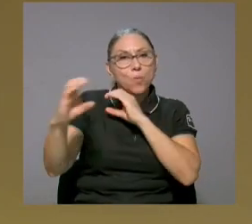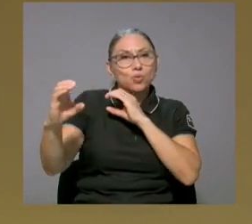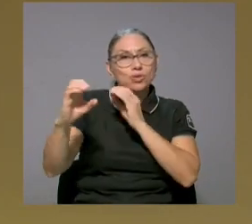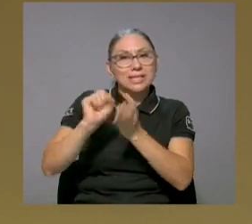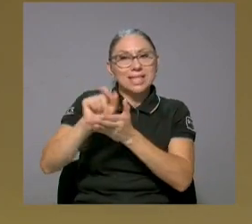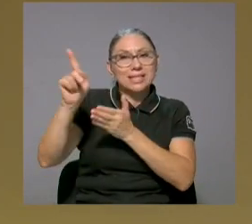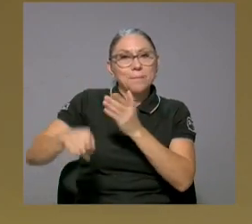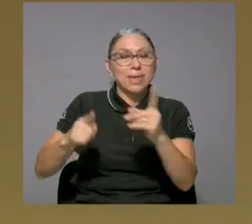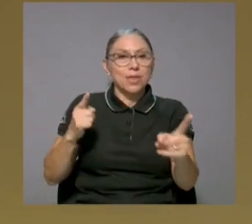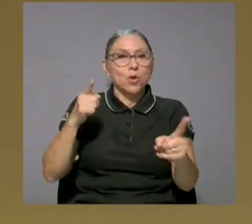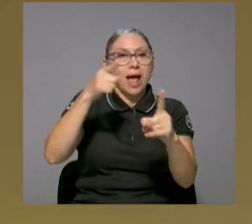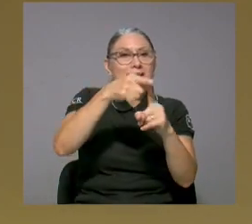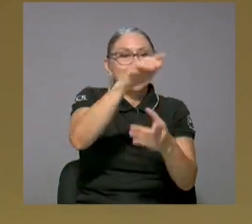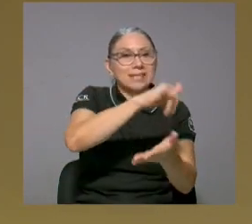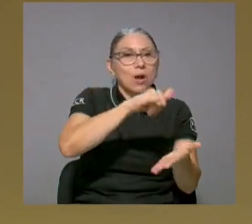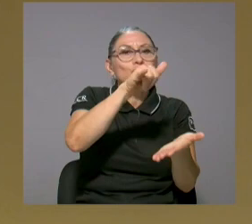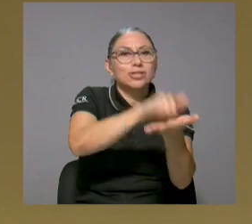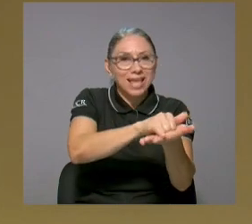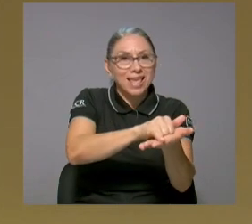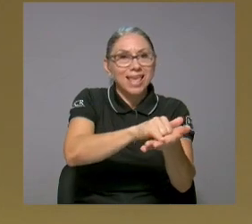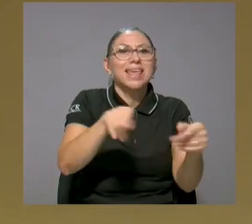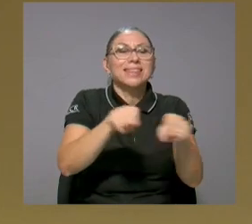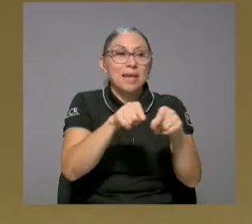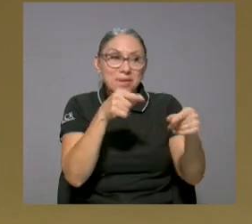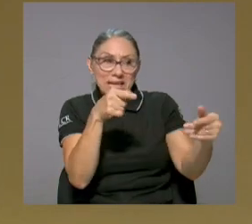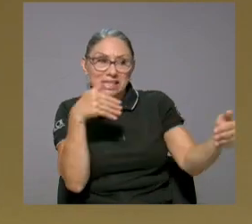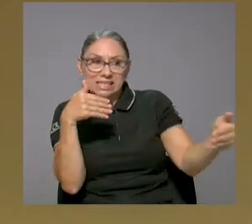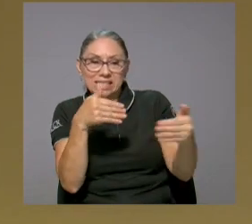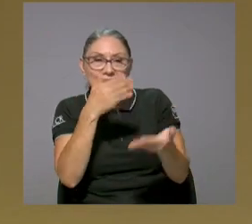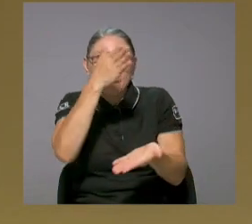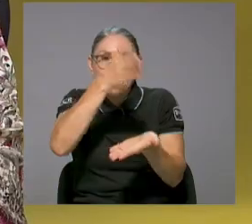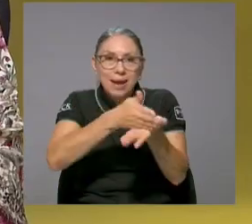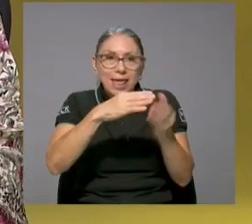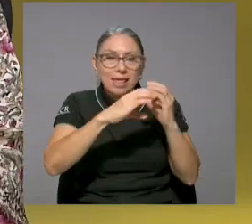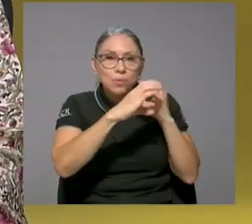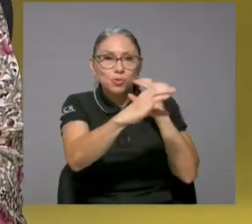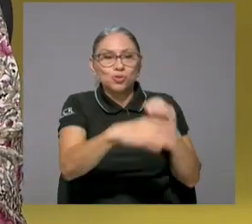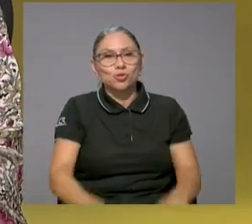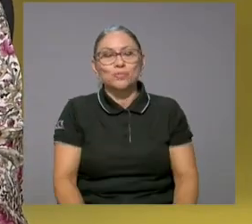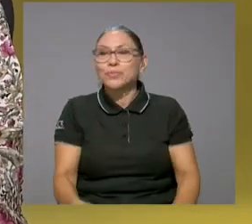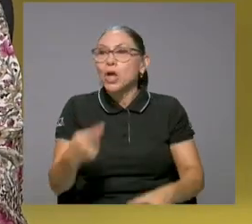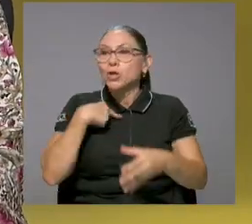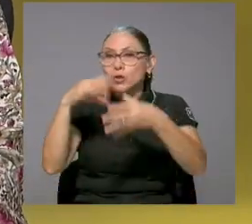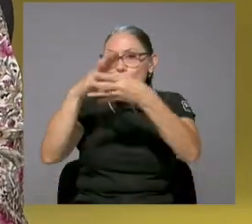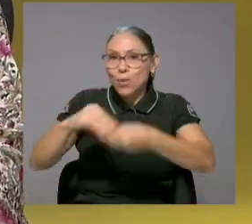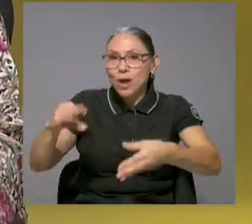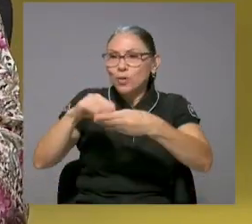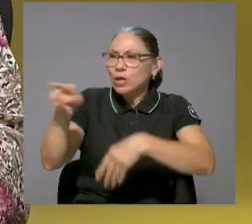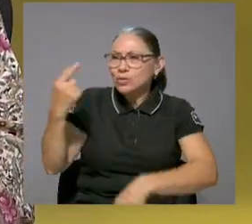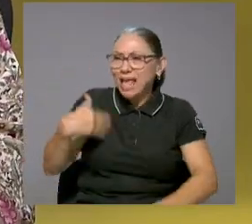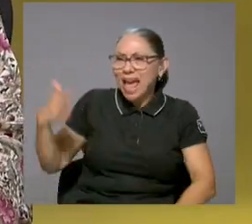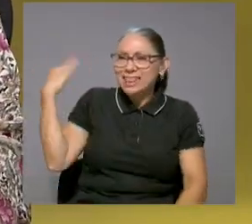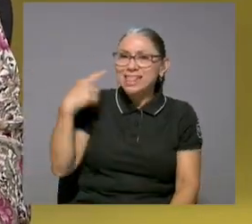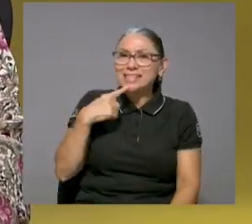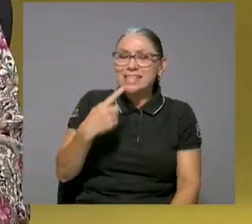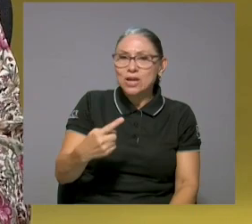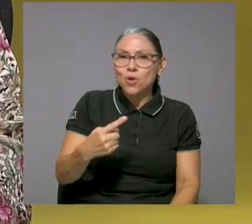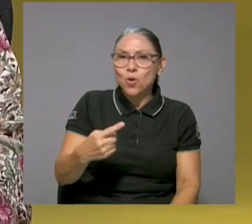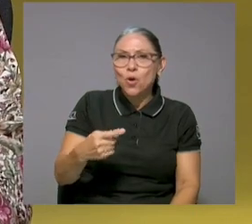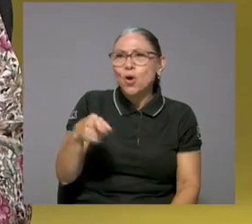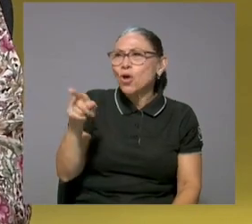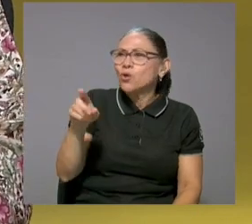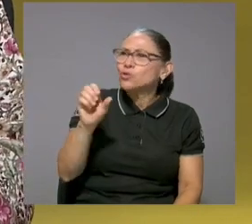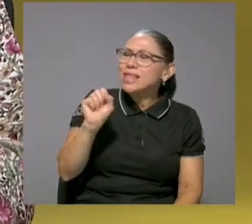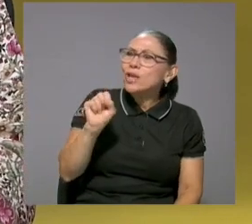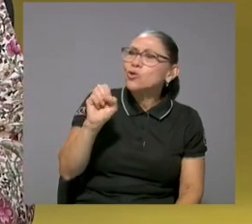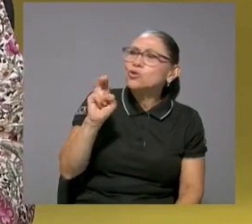hacia San José. Hay paradas de buses que llegan cerca. Viera que le voy a contar una cosa. Usted antes dijo, este es el sufijo, me parece que